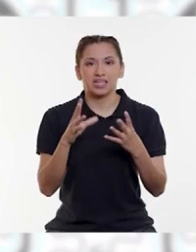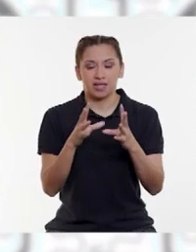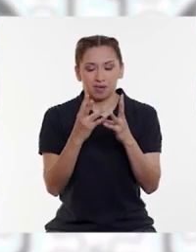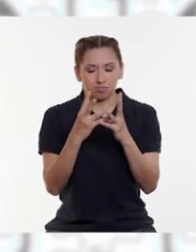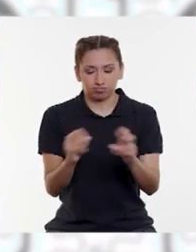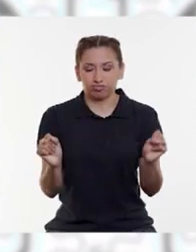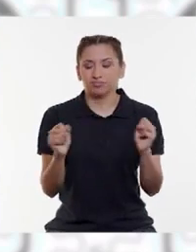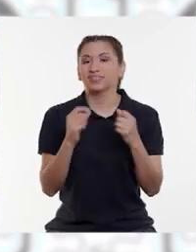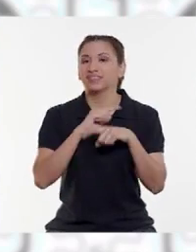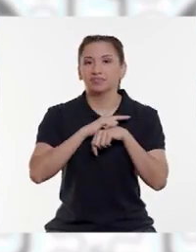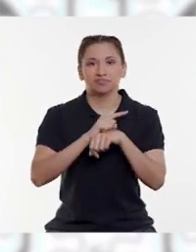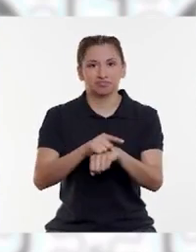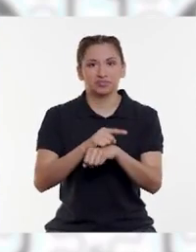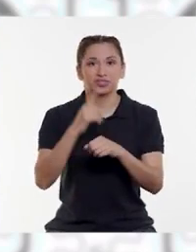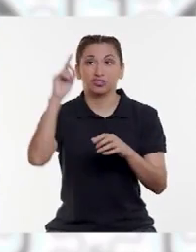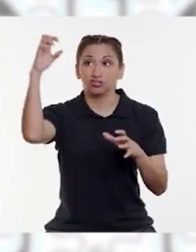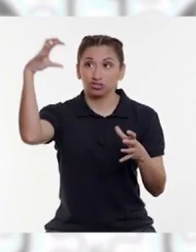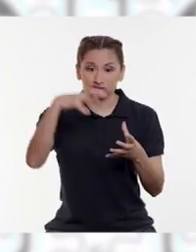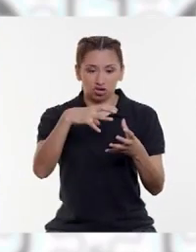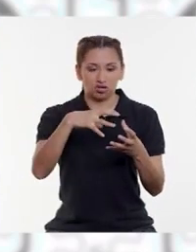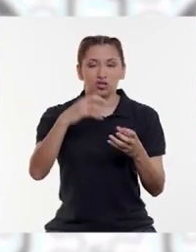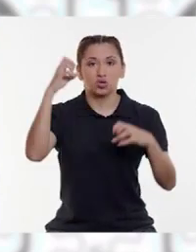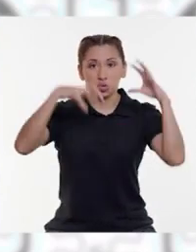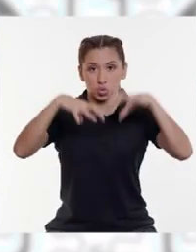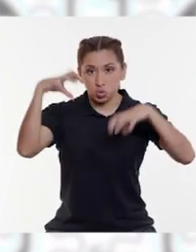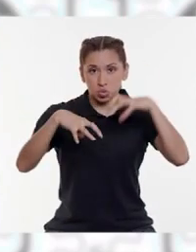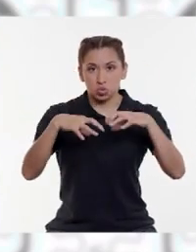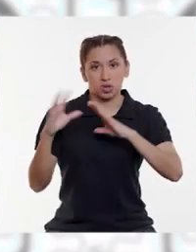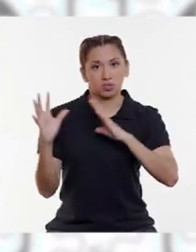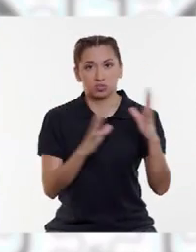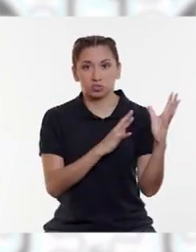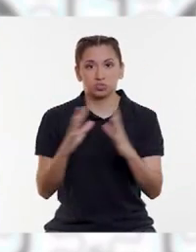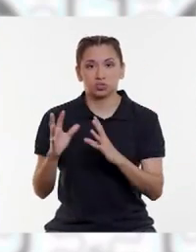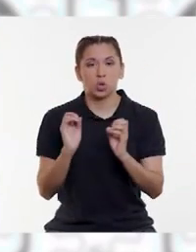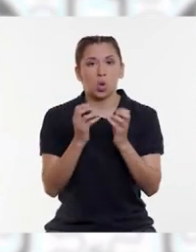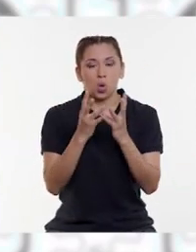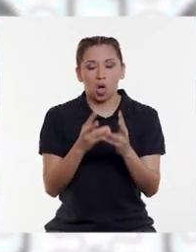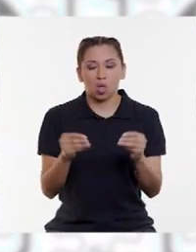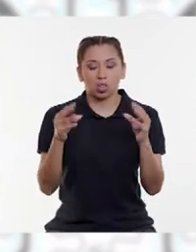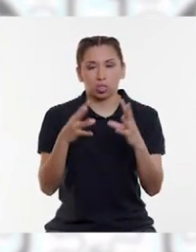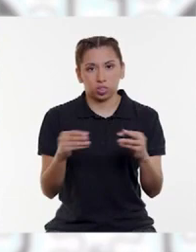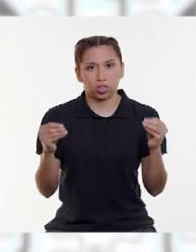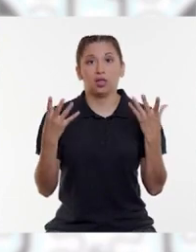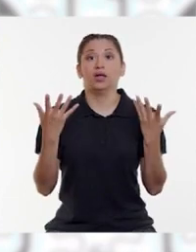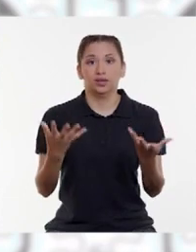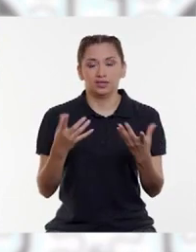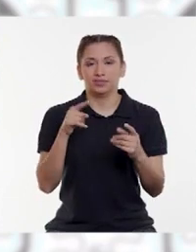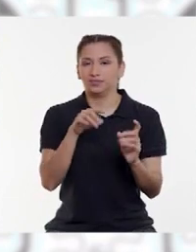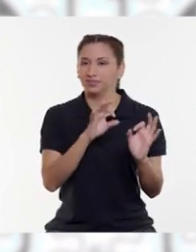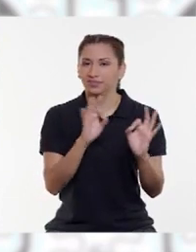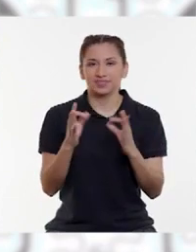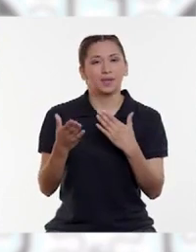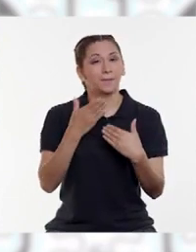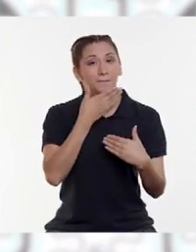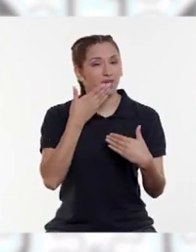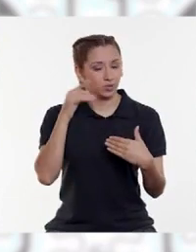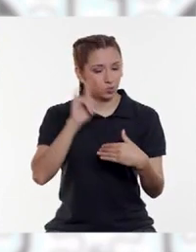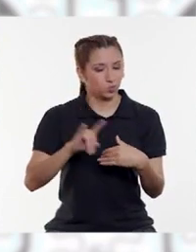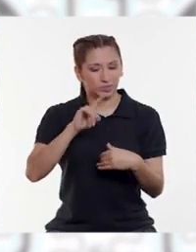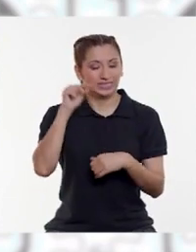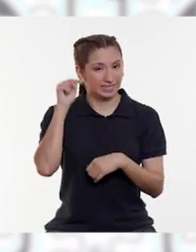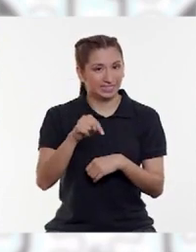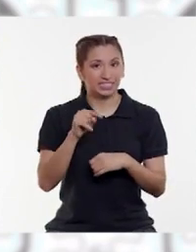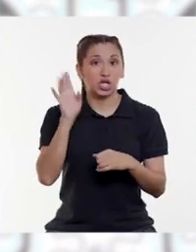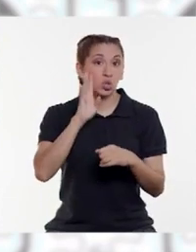que se descomponen rápidamente al exponerse al sol, a la lluvia, al viento o a la humedad. Por eso mismo son